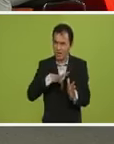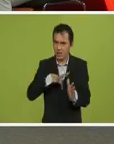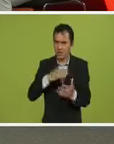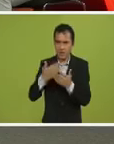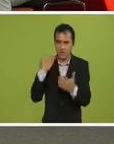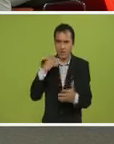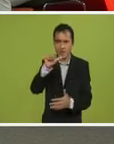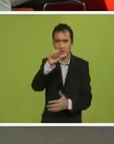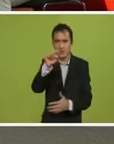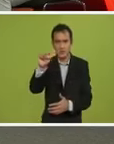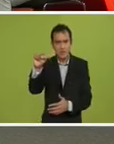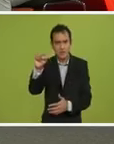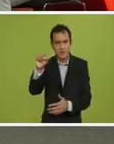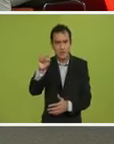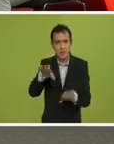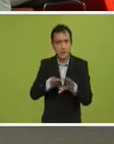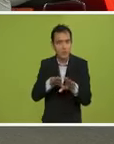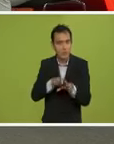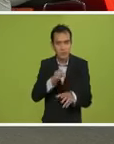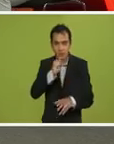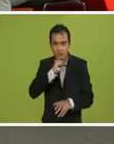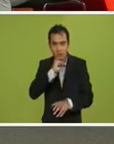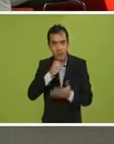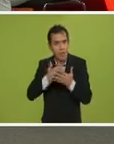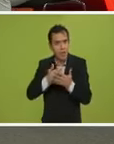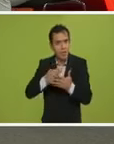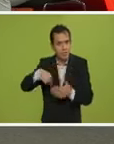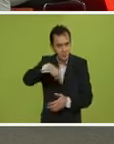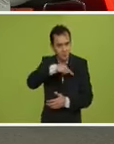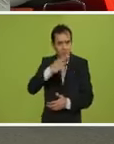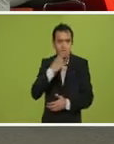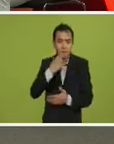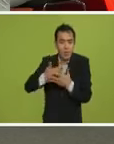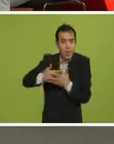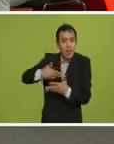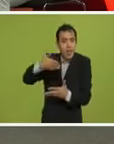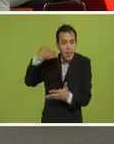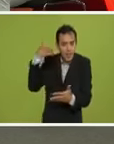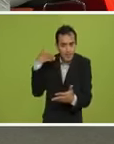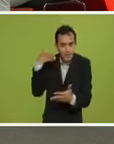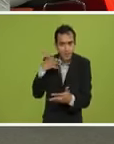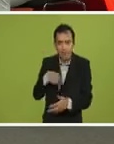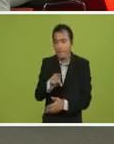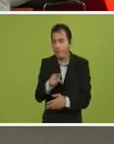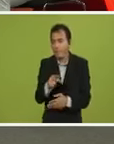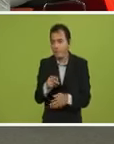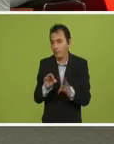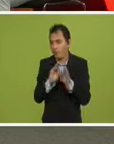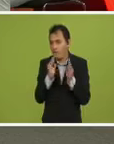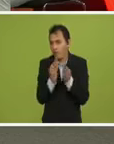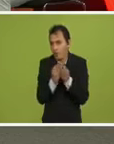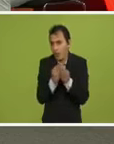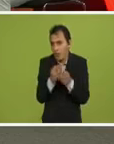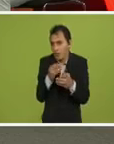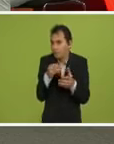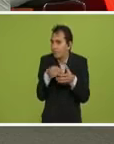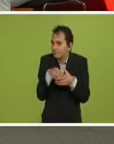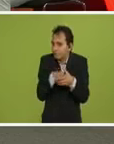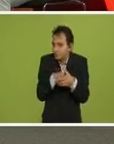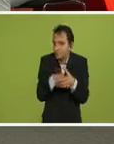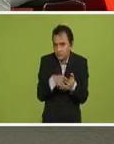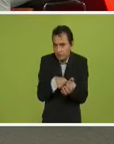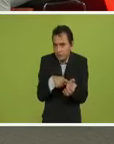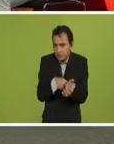Ask, que era como el chismógrafo que nosotros utilizábamos en nuestra época, pero es de manera anónima. Entonces, yo te puedo